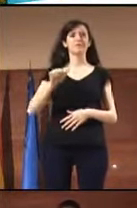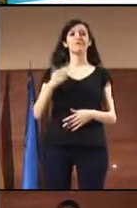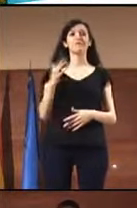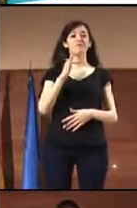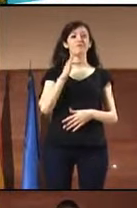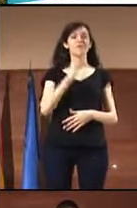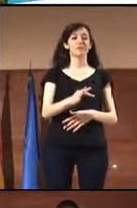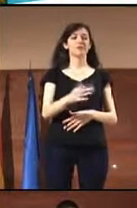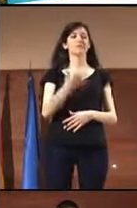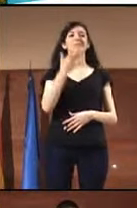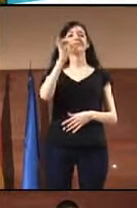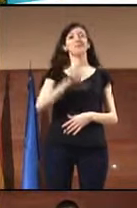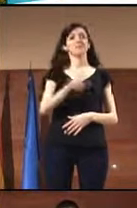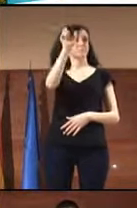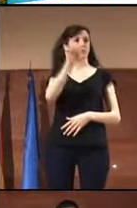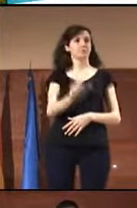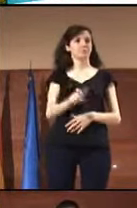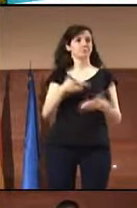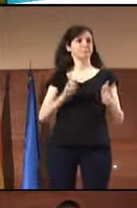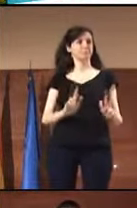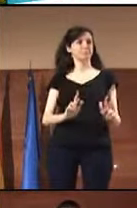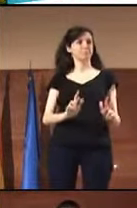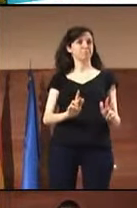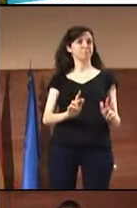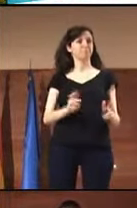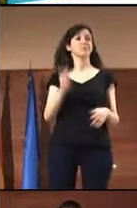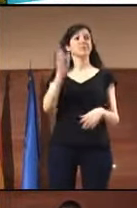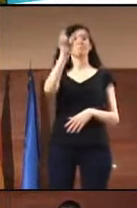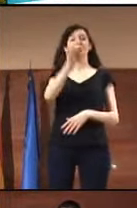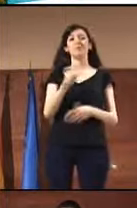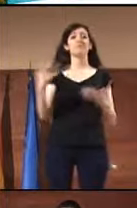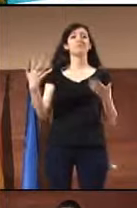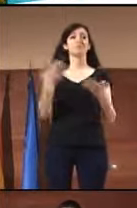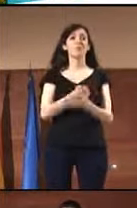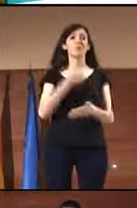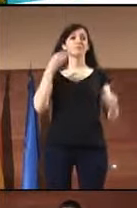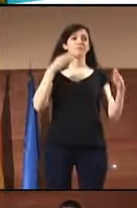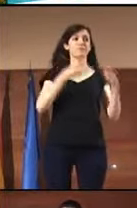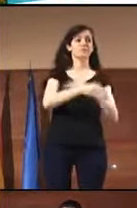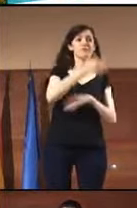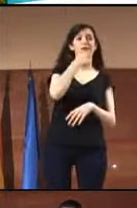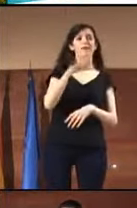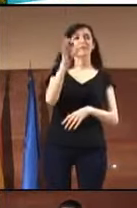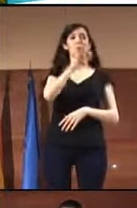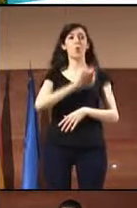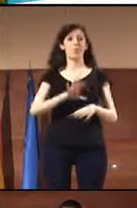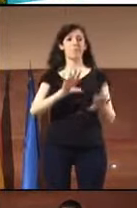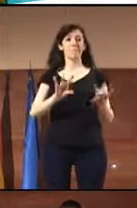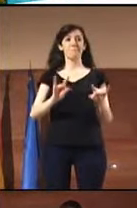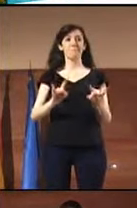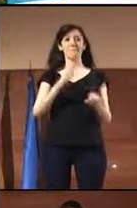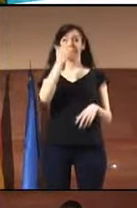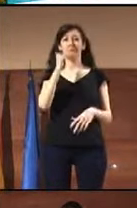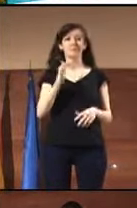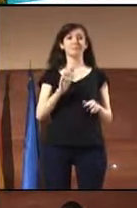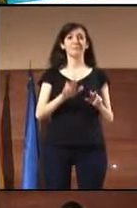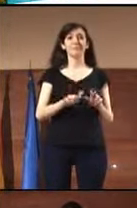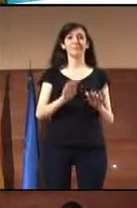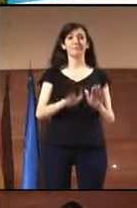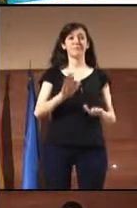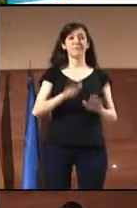que activarlo a persona. No toda la persona tiene la misma facilidad de acceso o la misma manipulación. Entonces, para ello nos permite